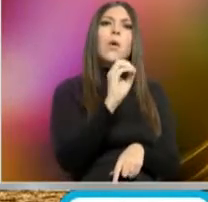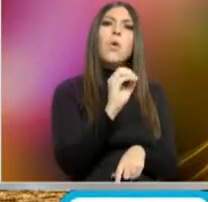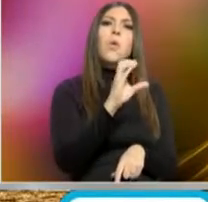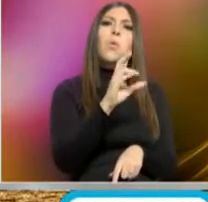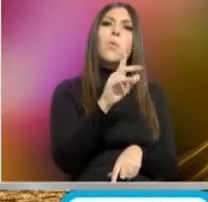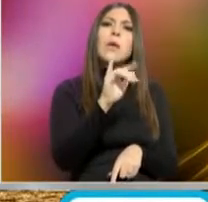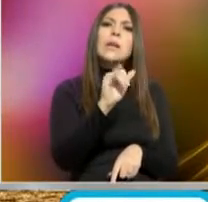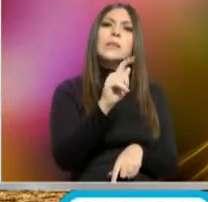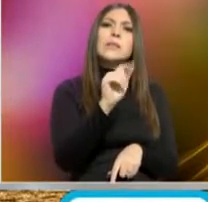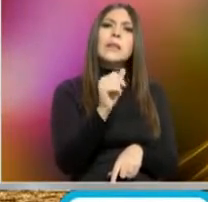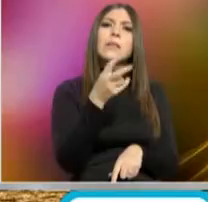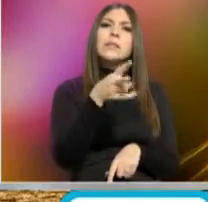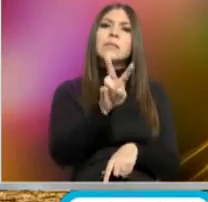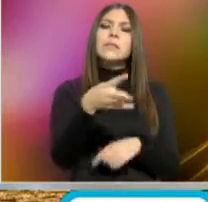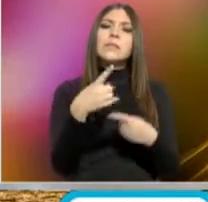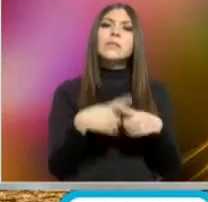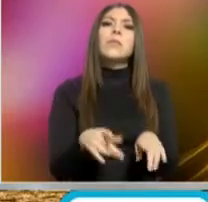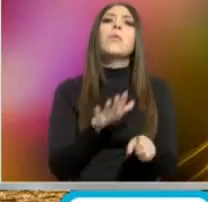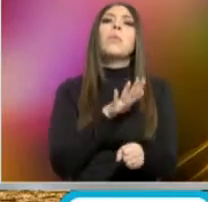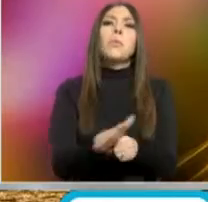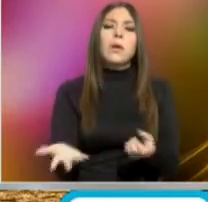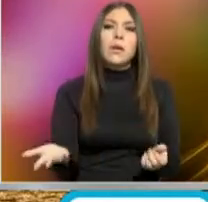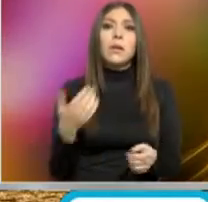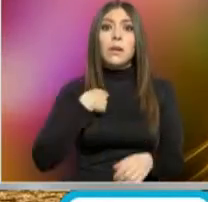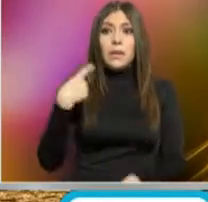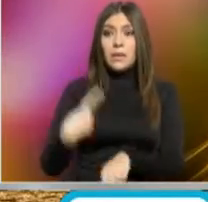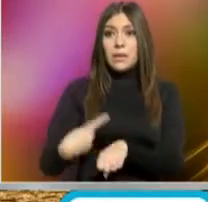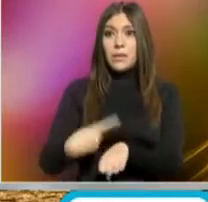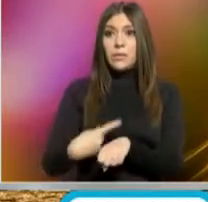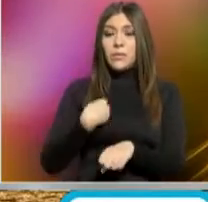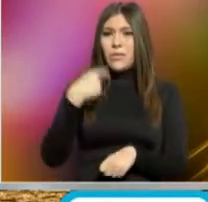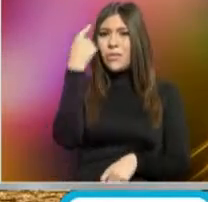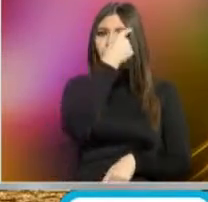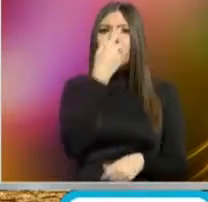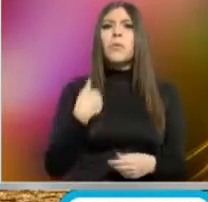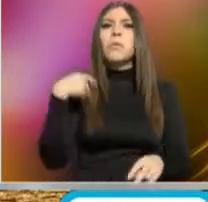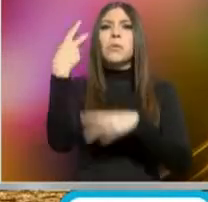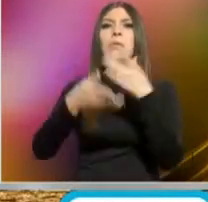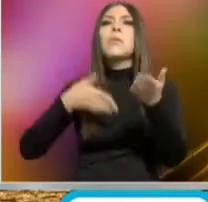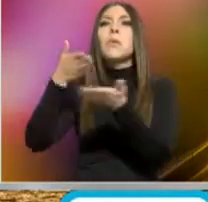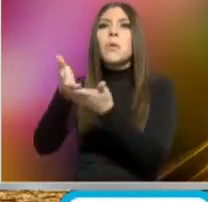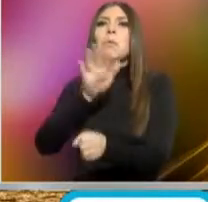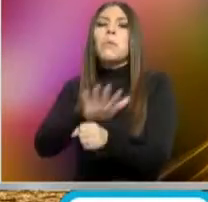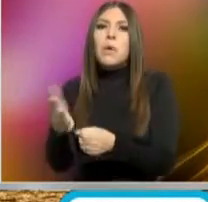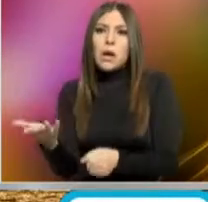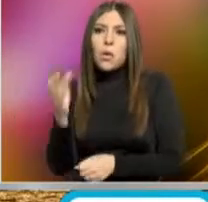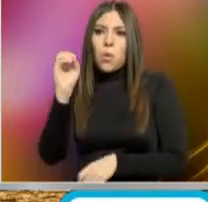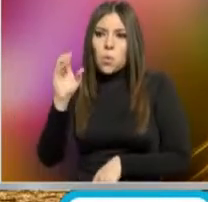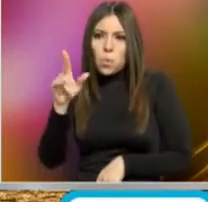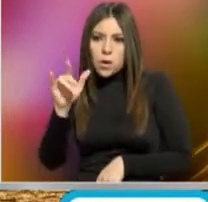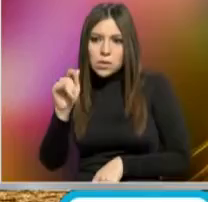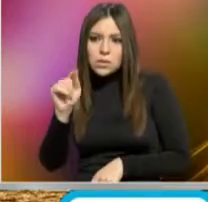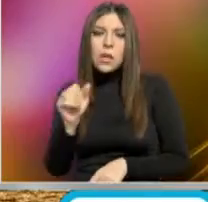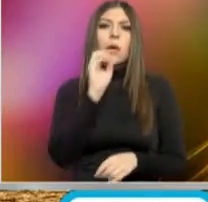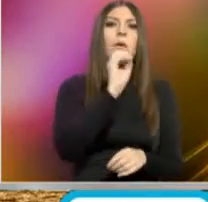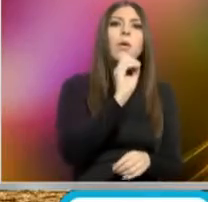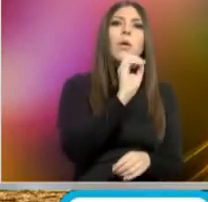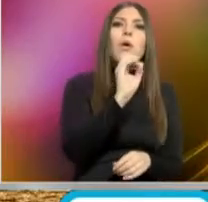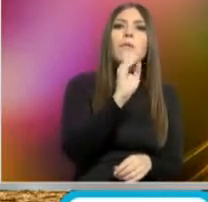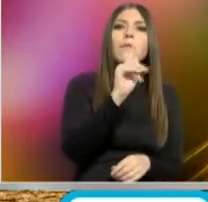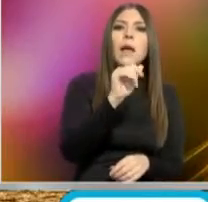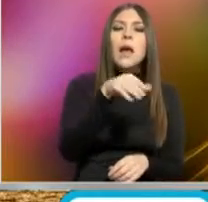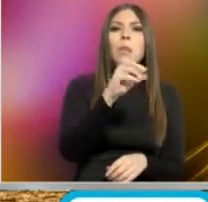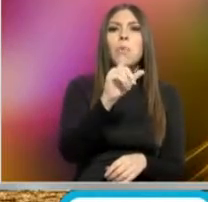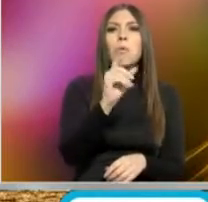pues empiezas con, tengo algo en los ojos, pues ¿con quién voy? ¿Con el oftalmólogo? O si se te ocurrió primero, si se te vino a la cabeza el oculista, vas con el oculista, pero no sabes en